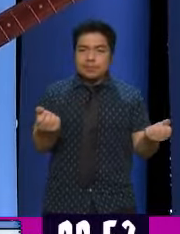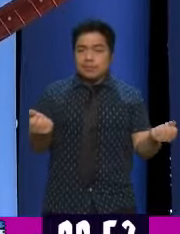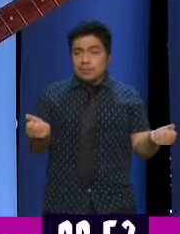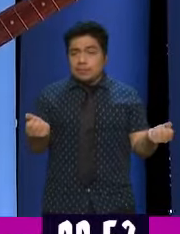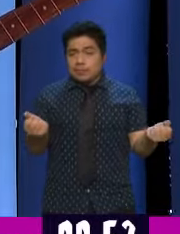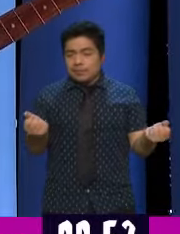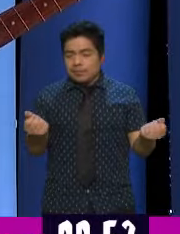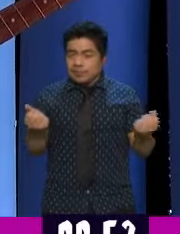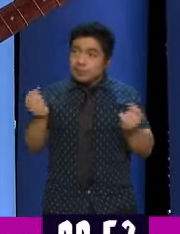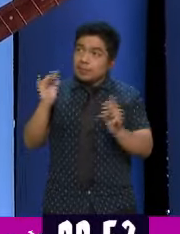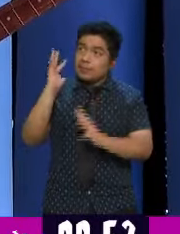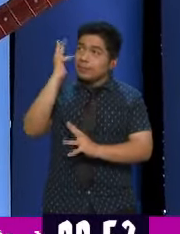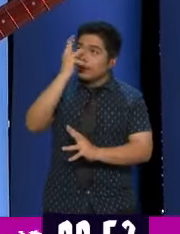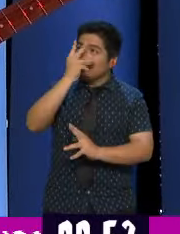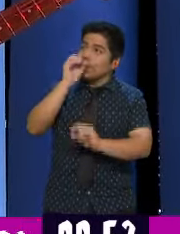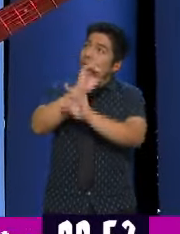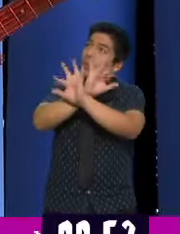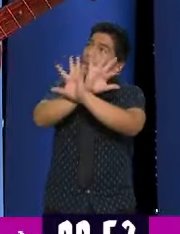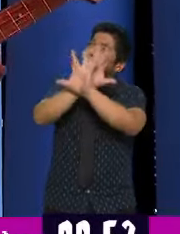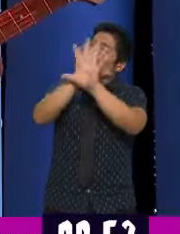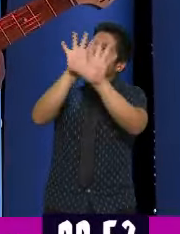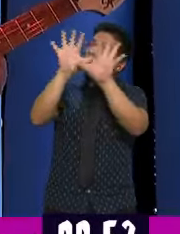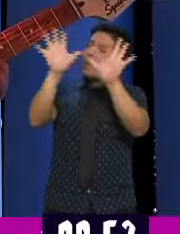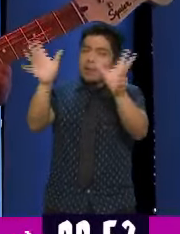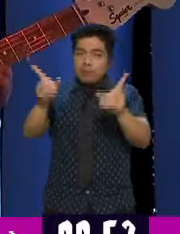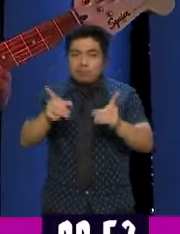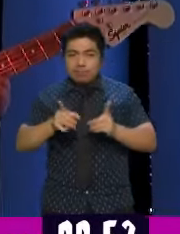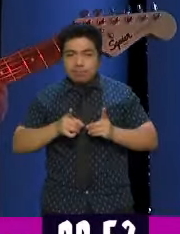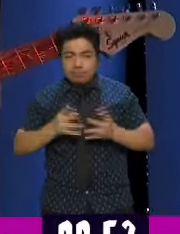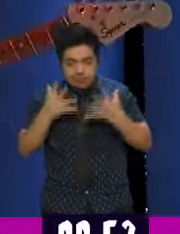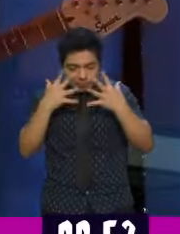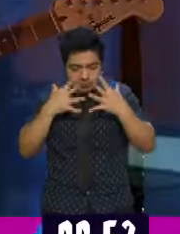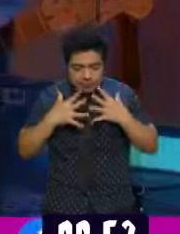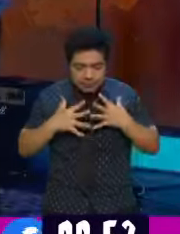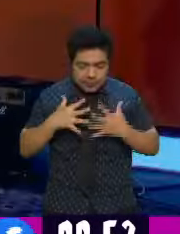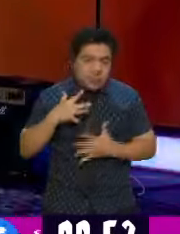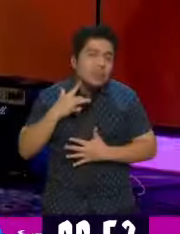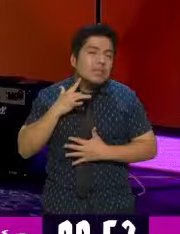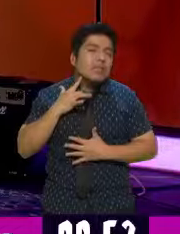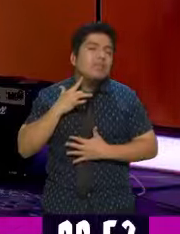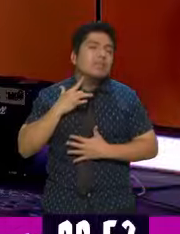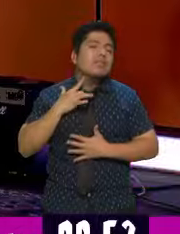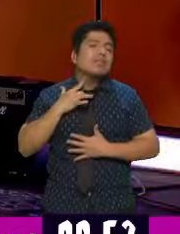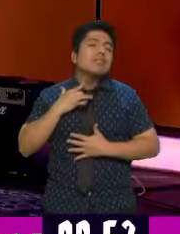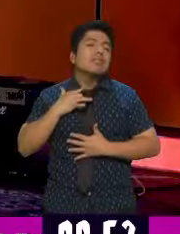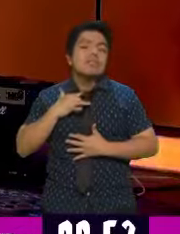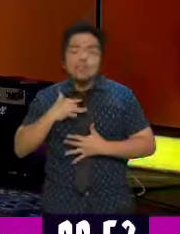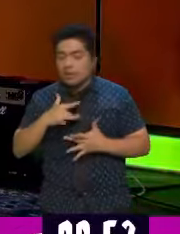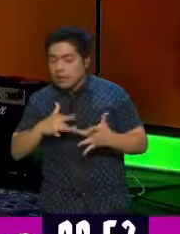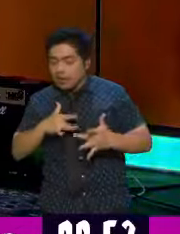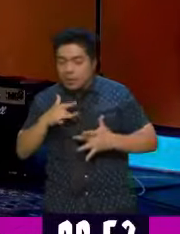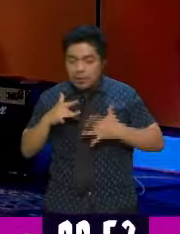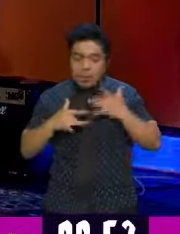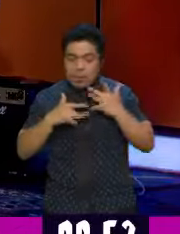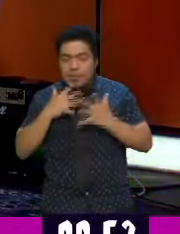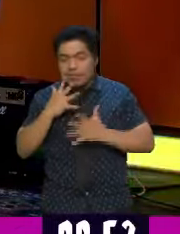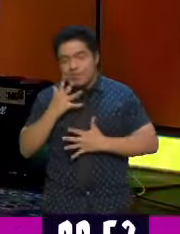el brillo que destilas me genera oxitocina, cada neurona